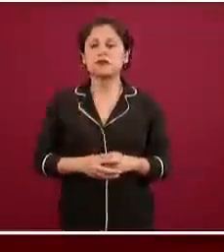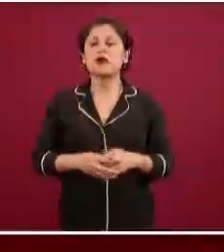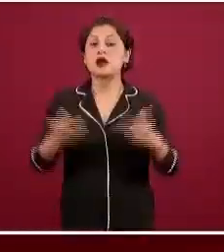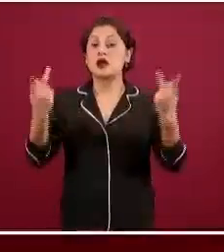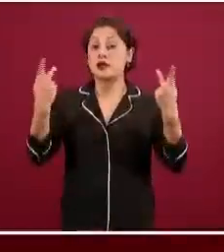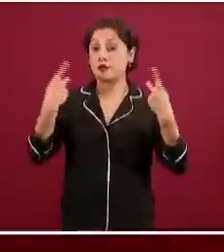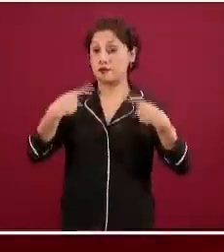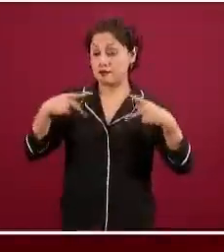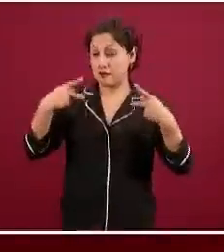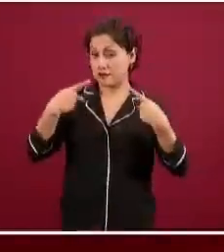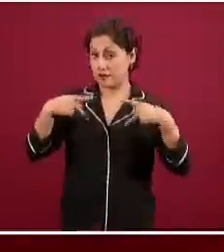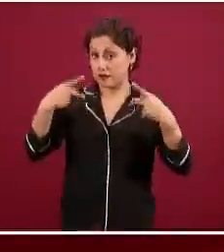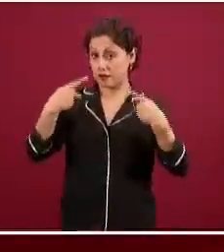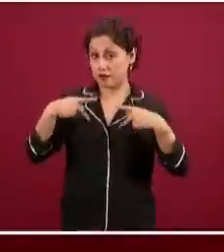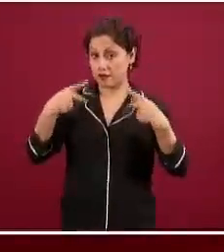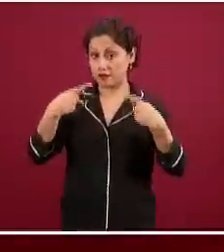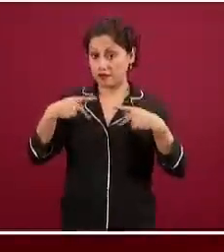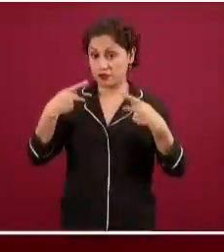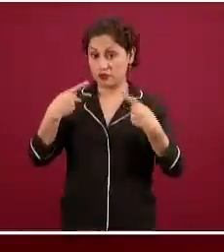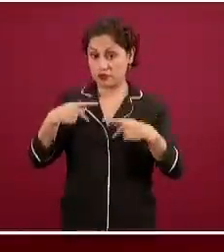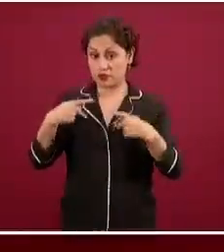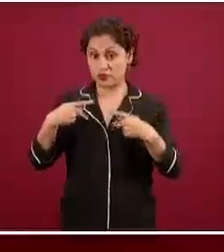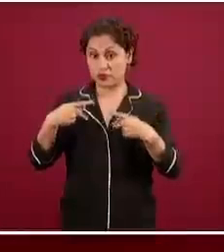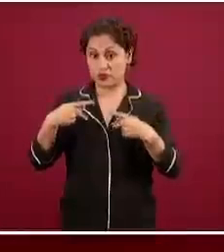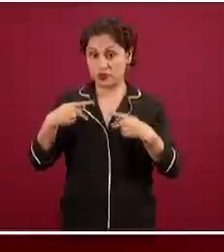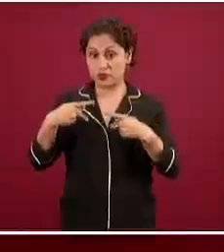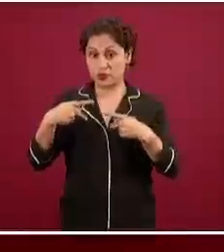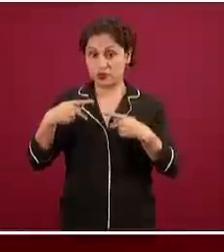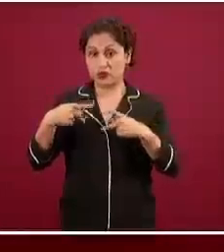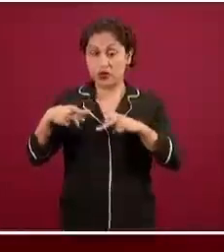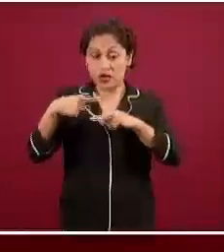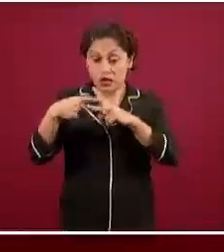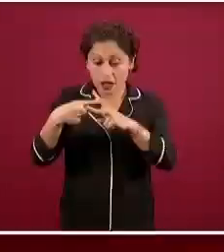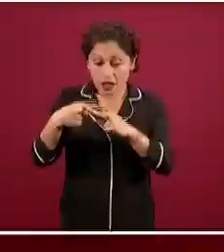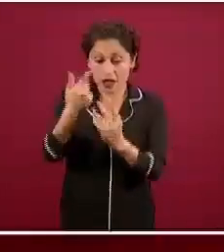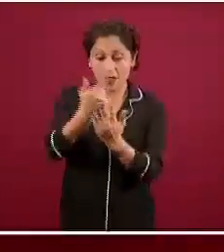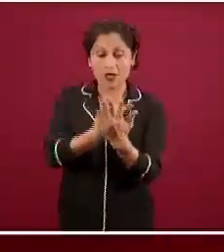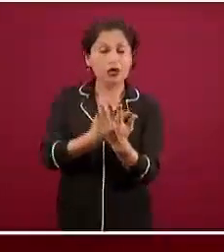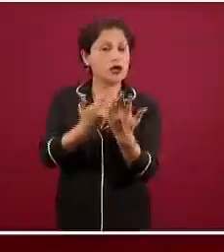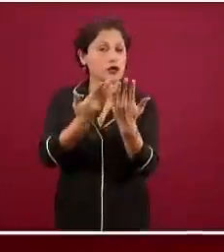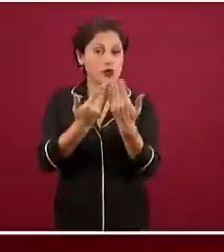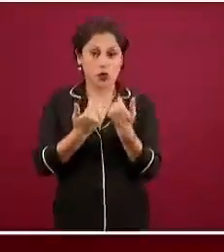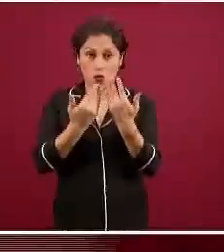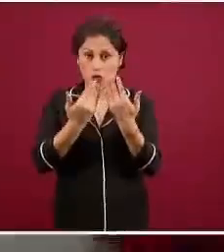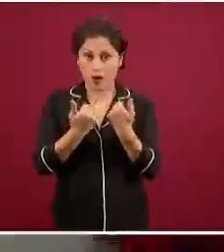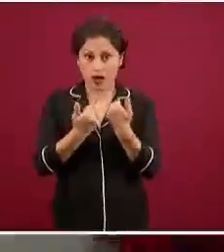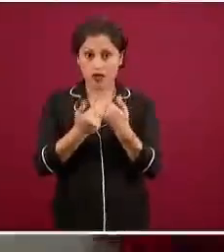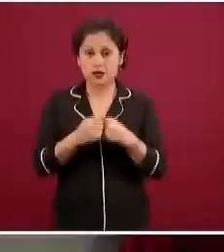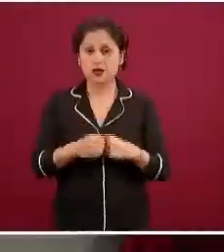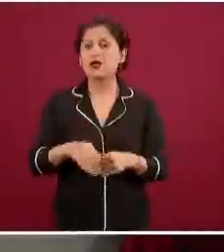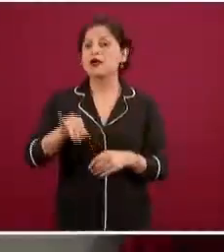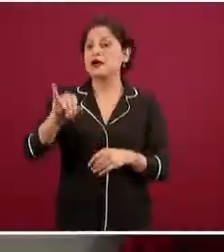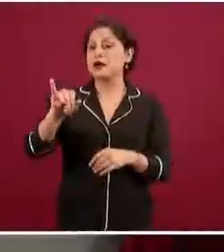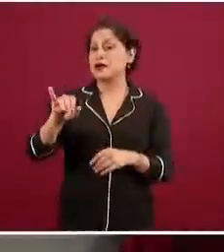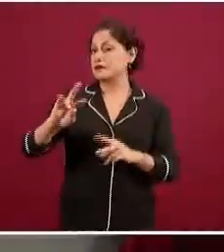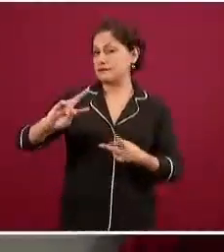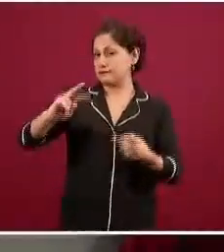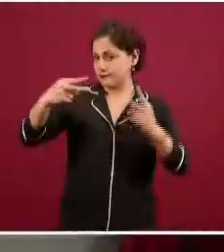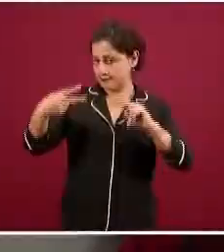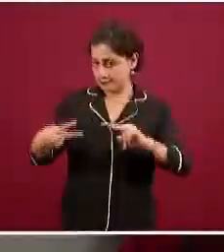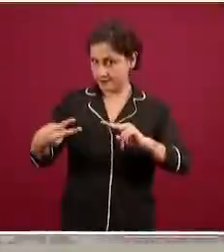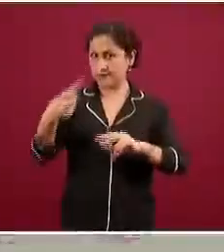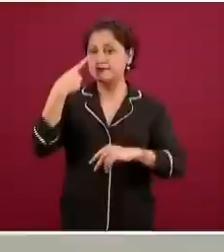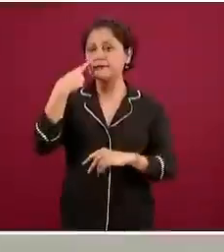personas que no están dentro de la numeralia de COVID. Se interpreta exactamente al revés.